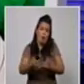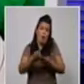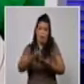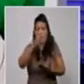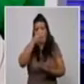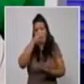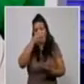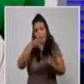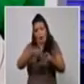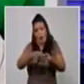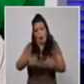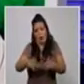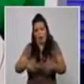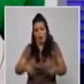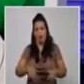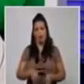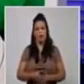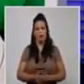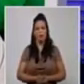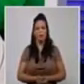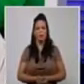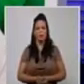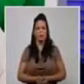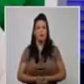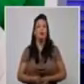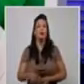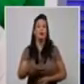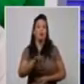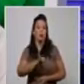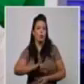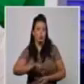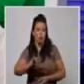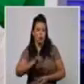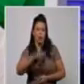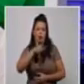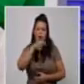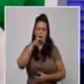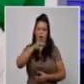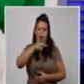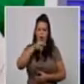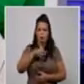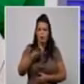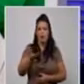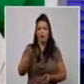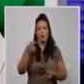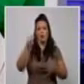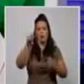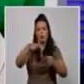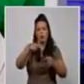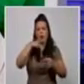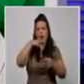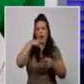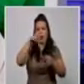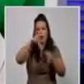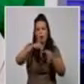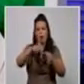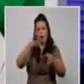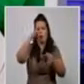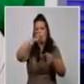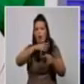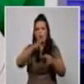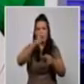infectada. Y tampoco, porque bueno, no utiliza ningún medicamento que sea capaz